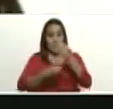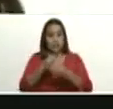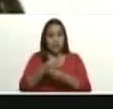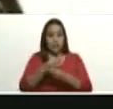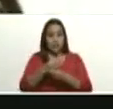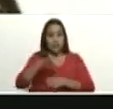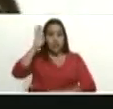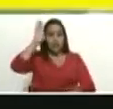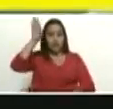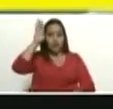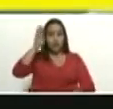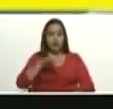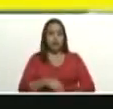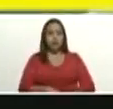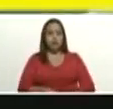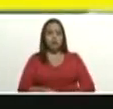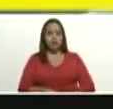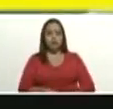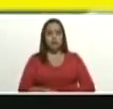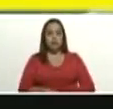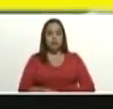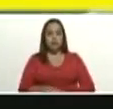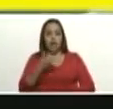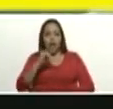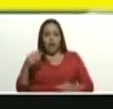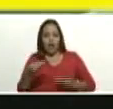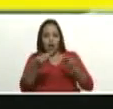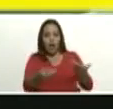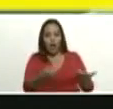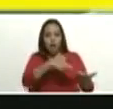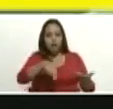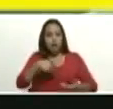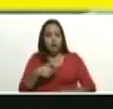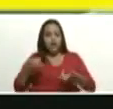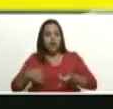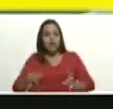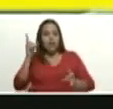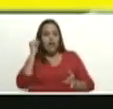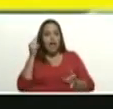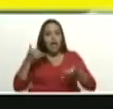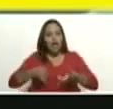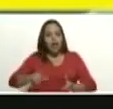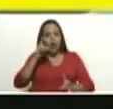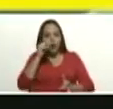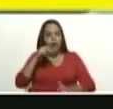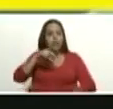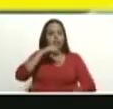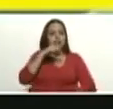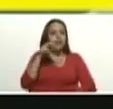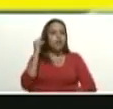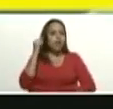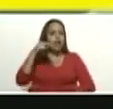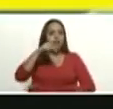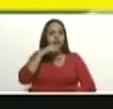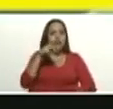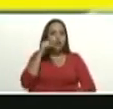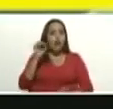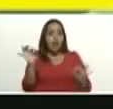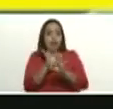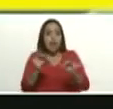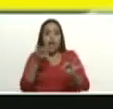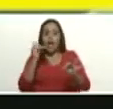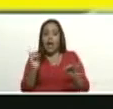el futuro, de lo que le vamos a dejar a nuestros hijos, hijas, nietos y nietas. Nadie